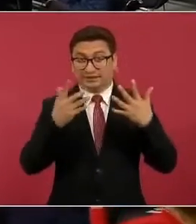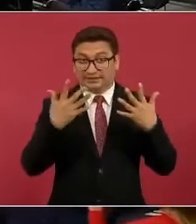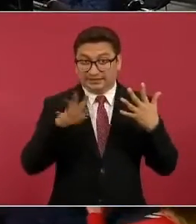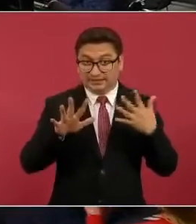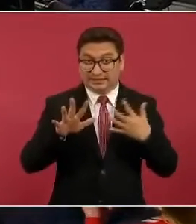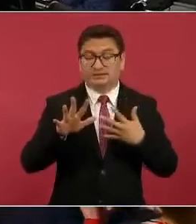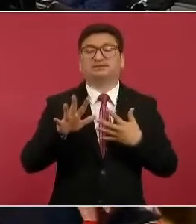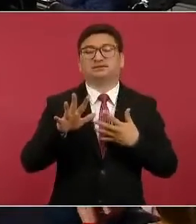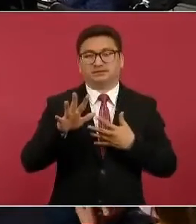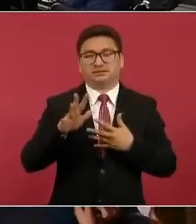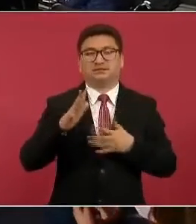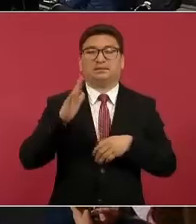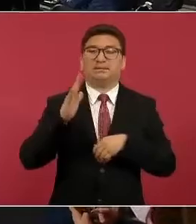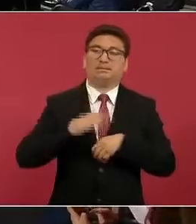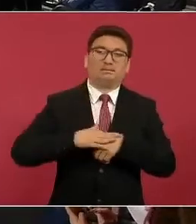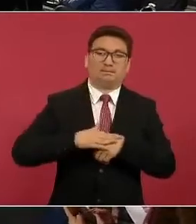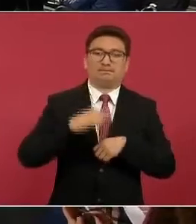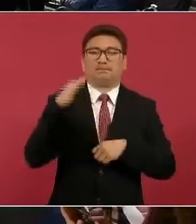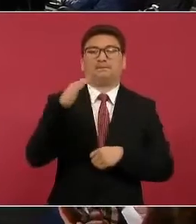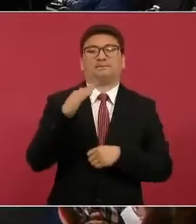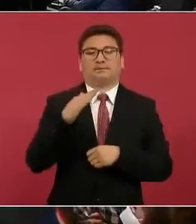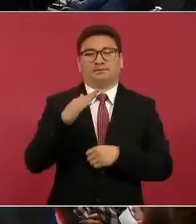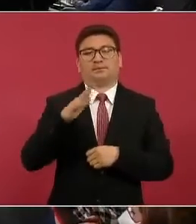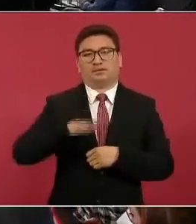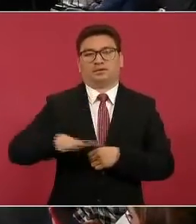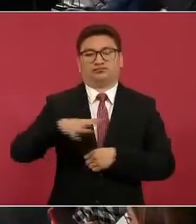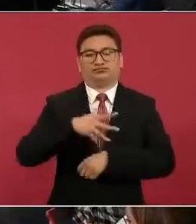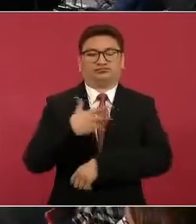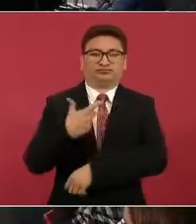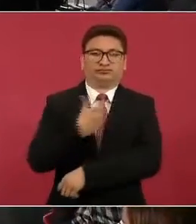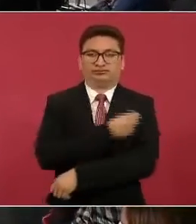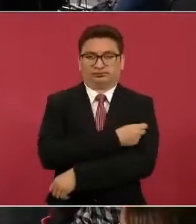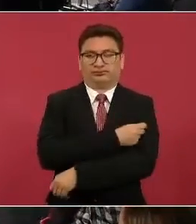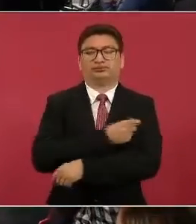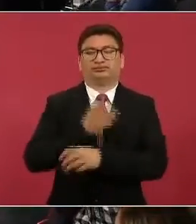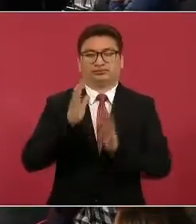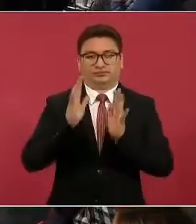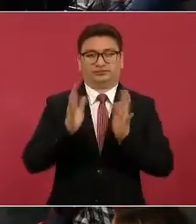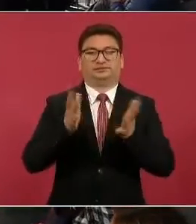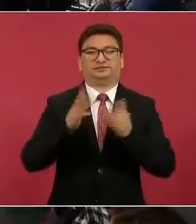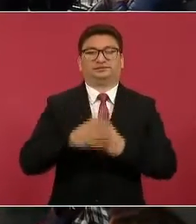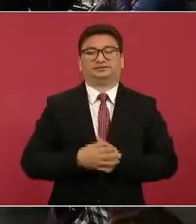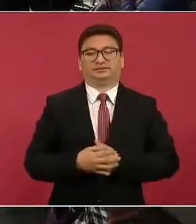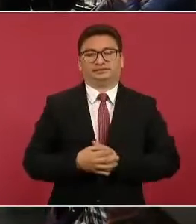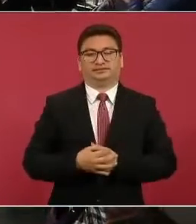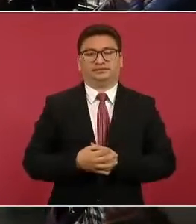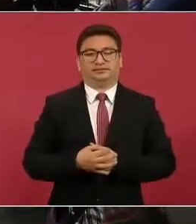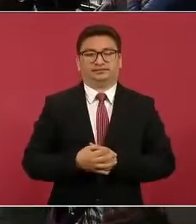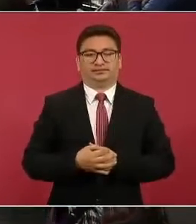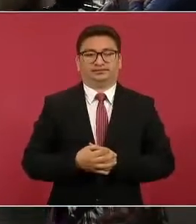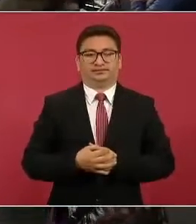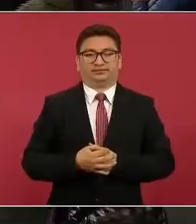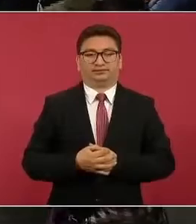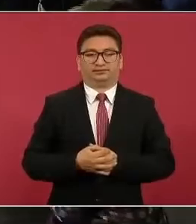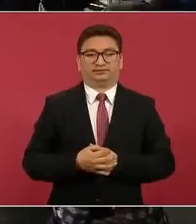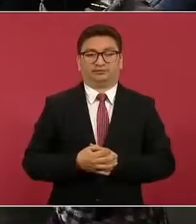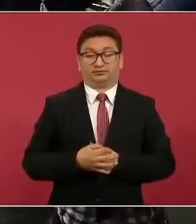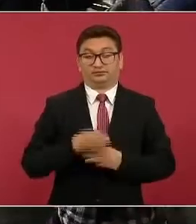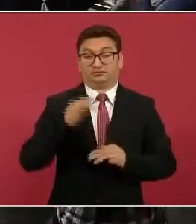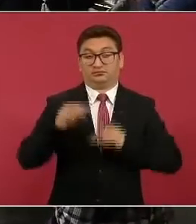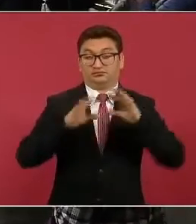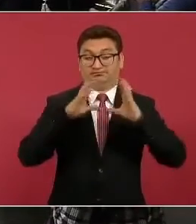con más dosis aplicadas en el